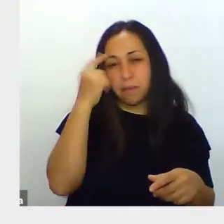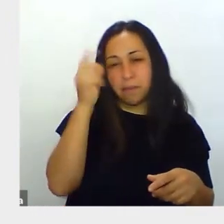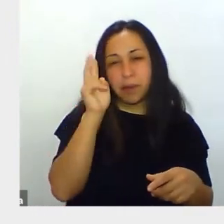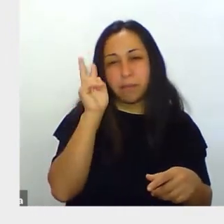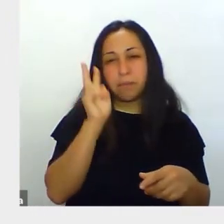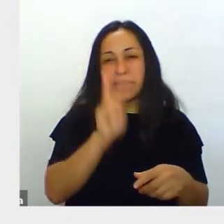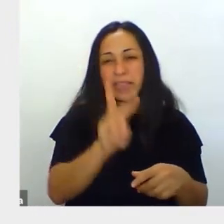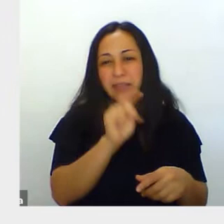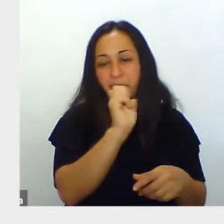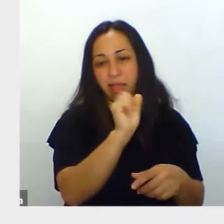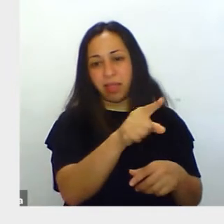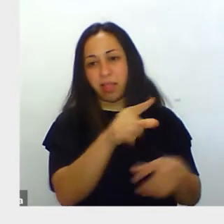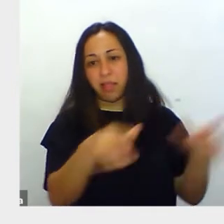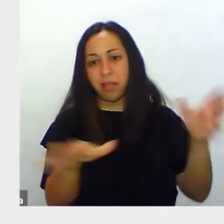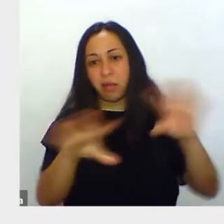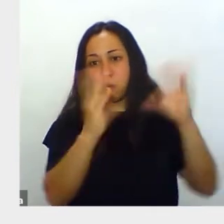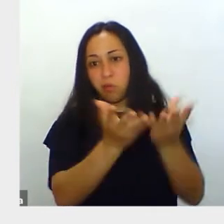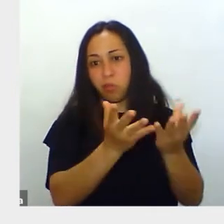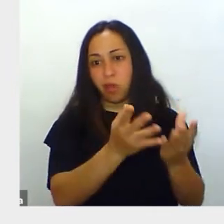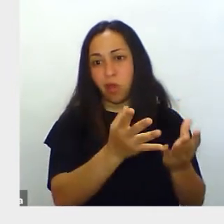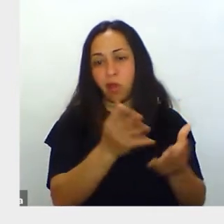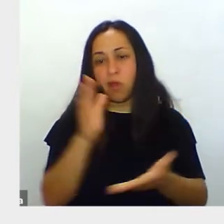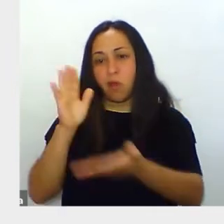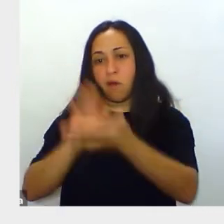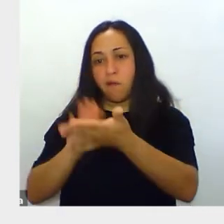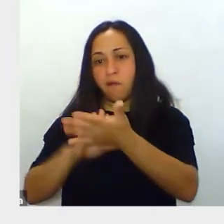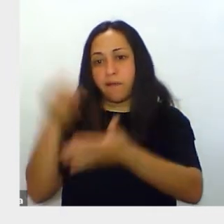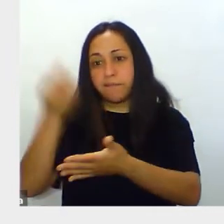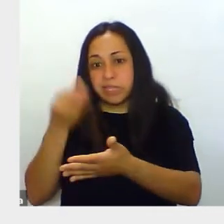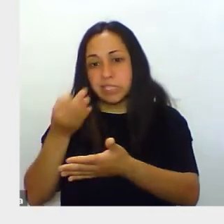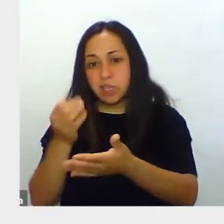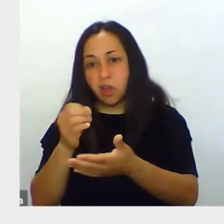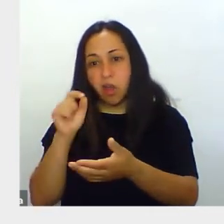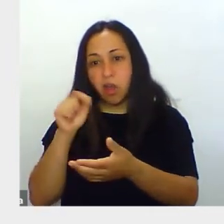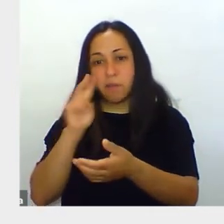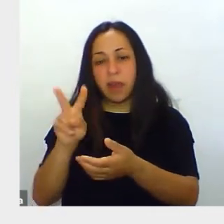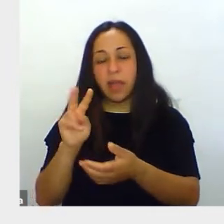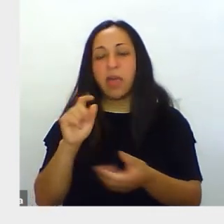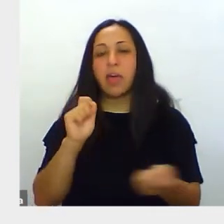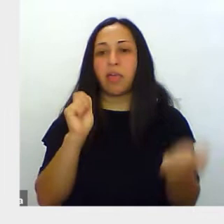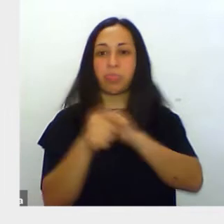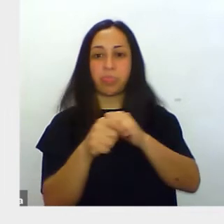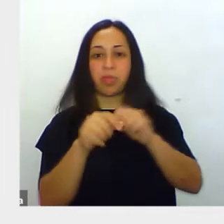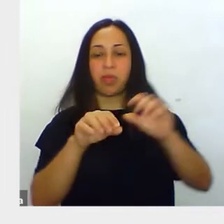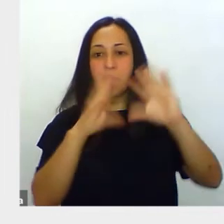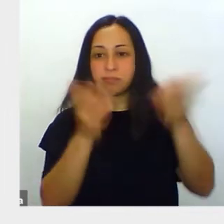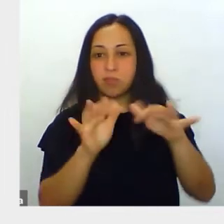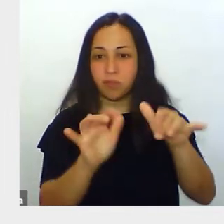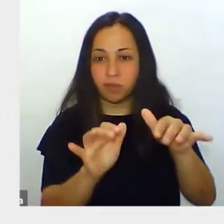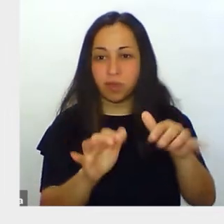esta perspectiva viene del mundo físico. O sea que, y esto se traduce en prácticamente